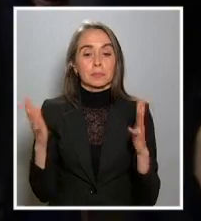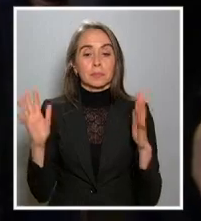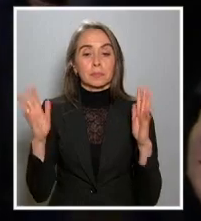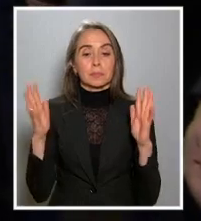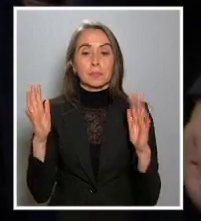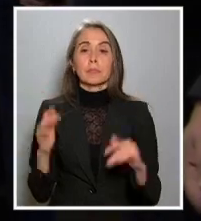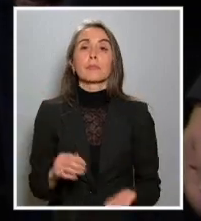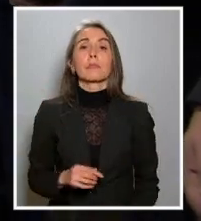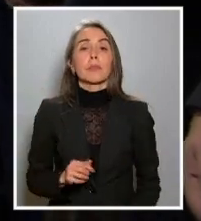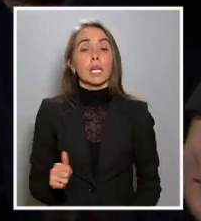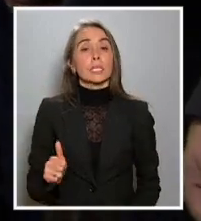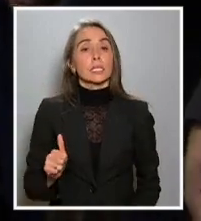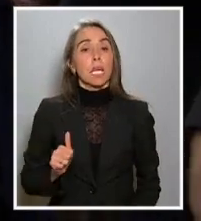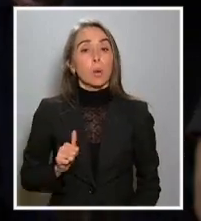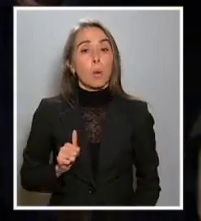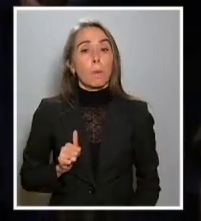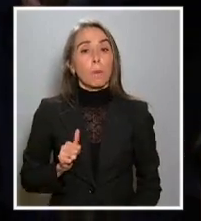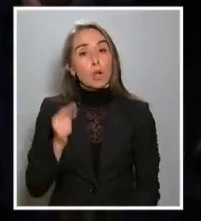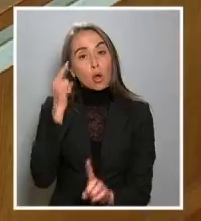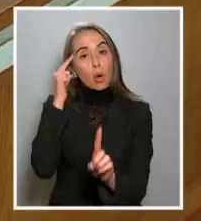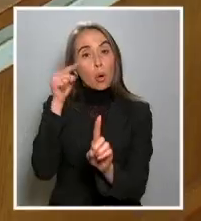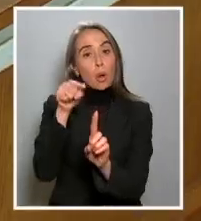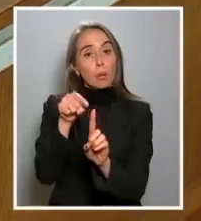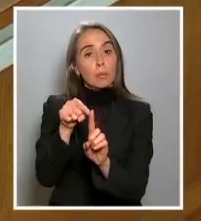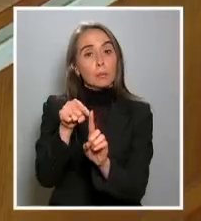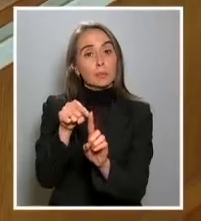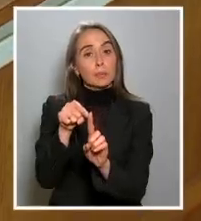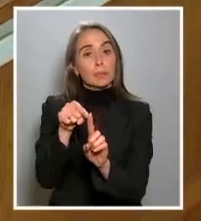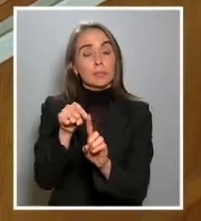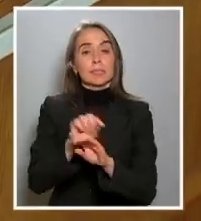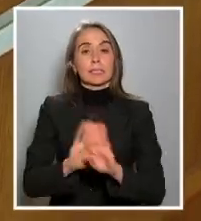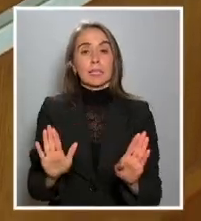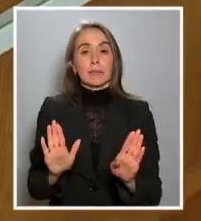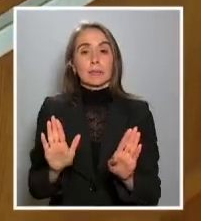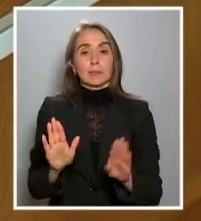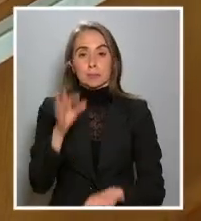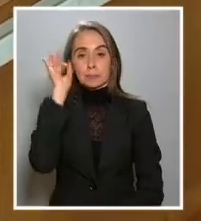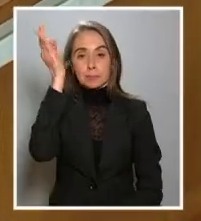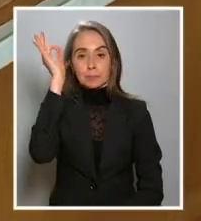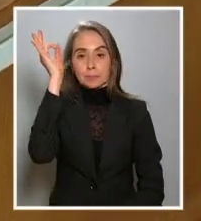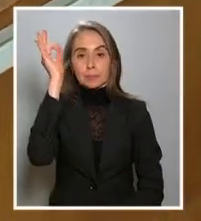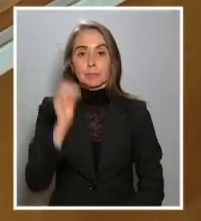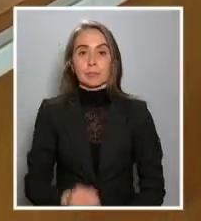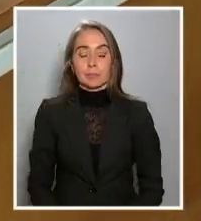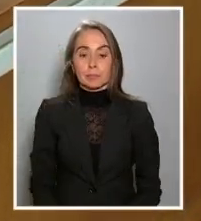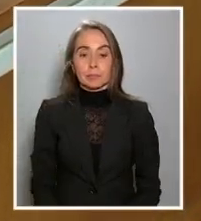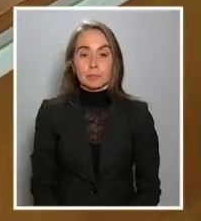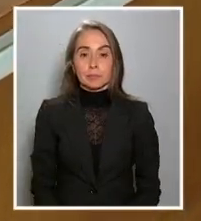Habiéndose cumplido su objetivo, se levanta la sesión.